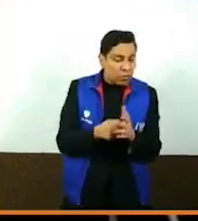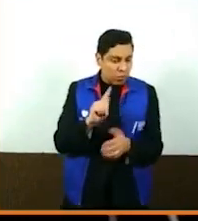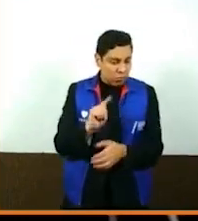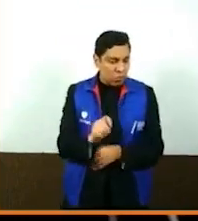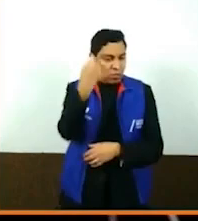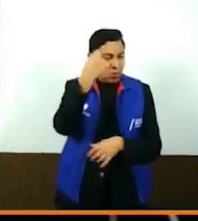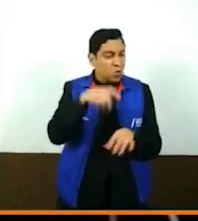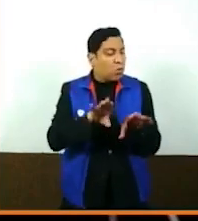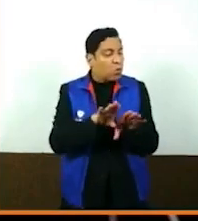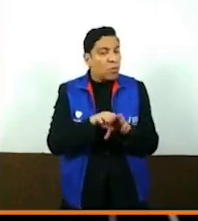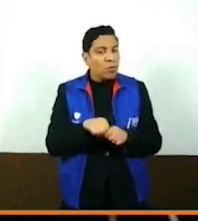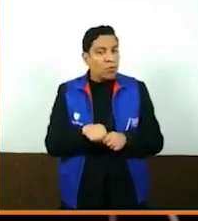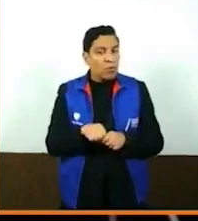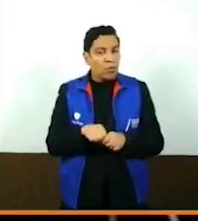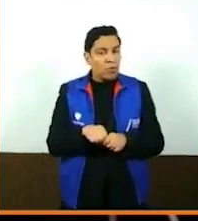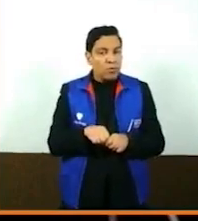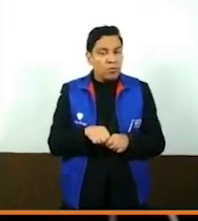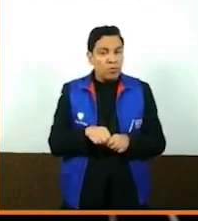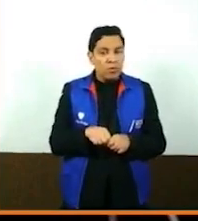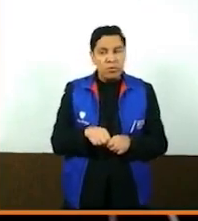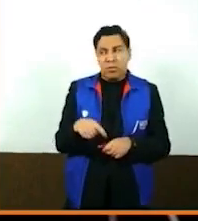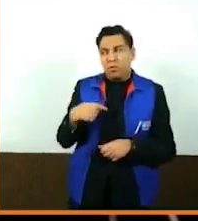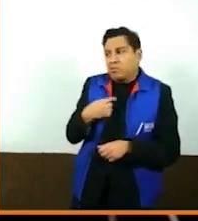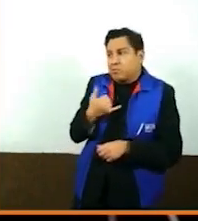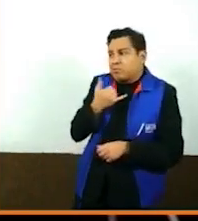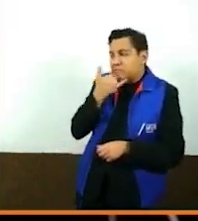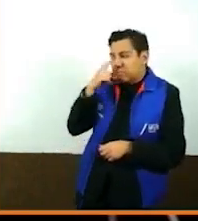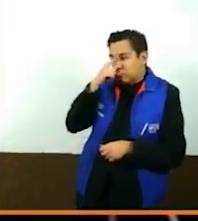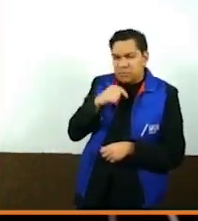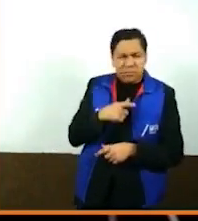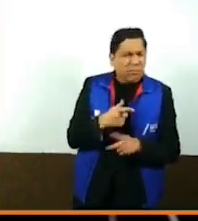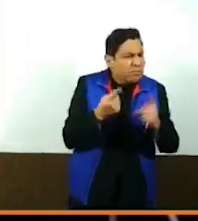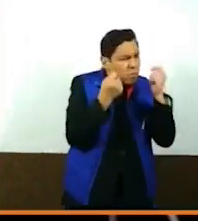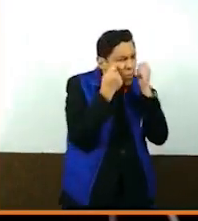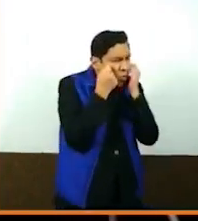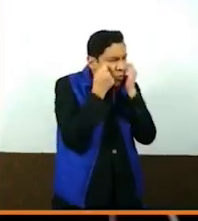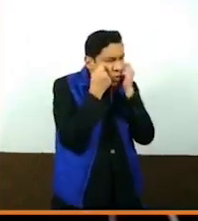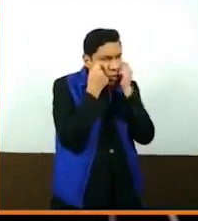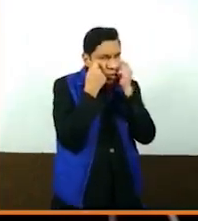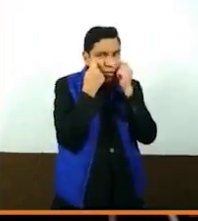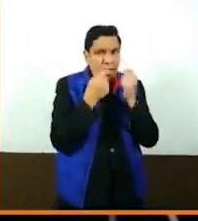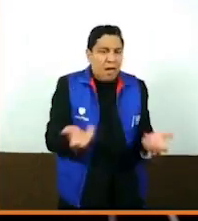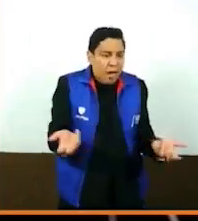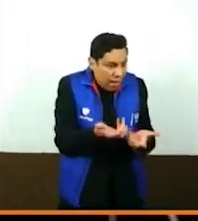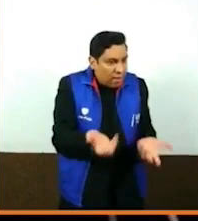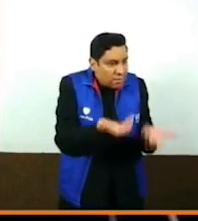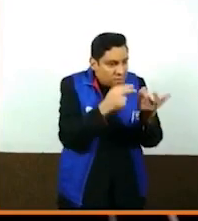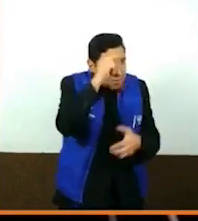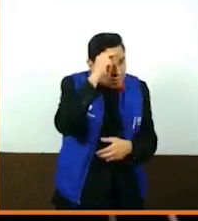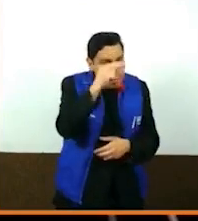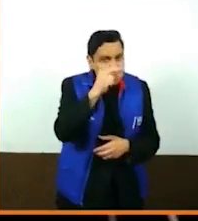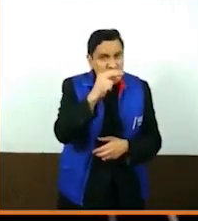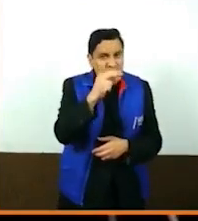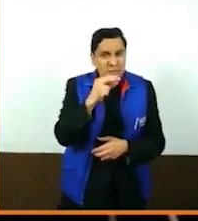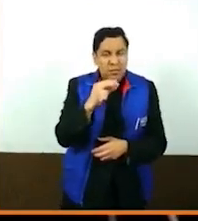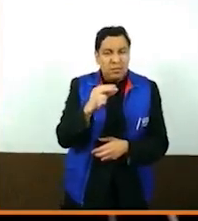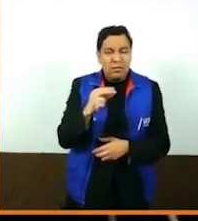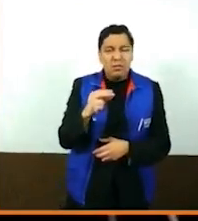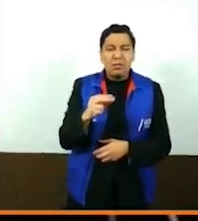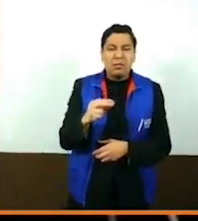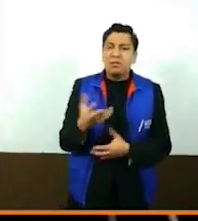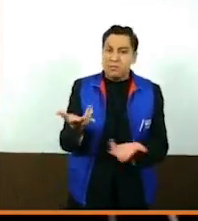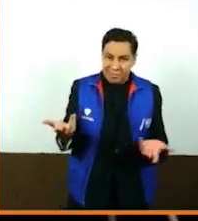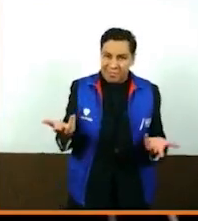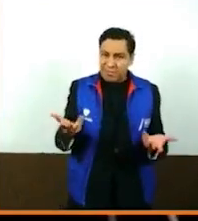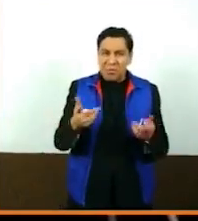mira, prefiero que hagas algo y te equivoques a que te quedes así, no vaya a ser la marca Bayer, ¿qué voy a hacer? A ver,